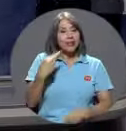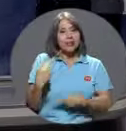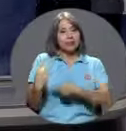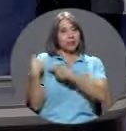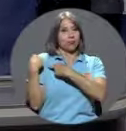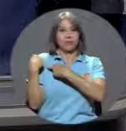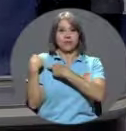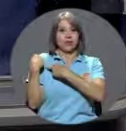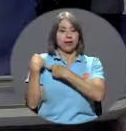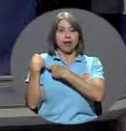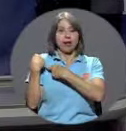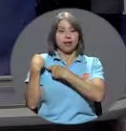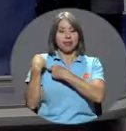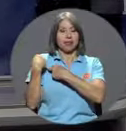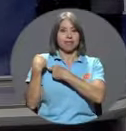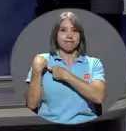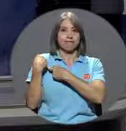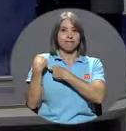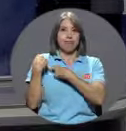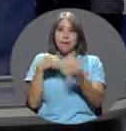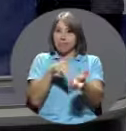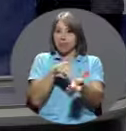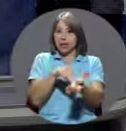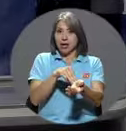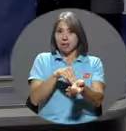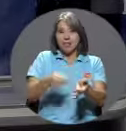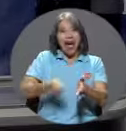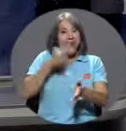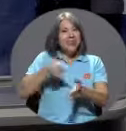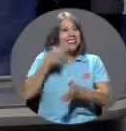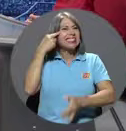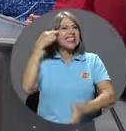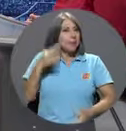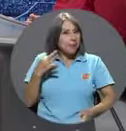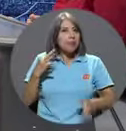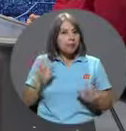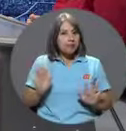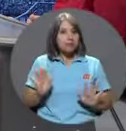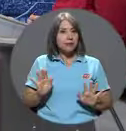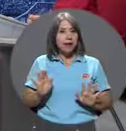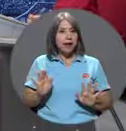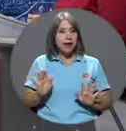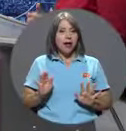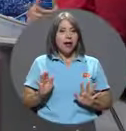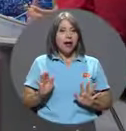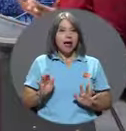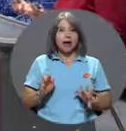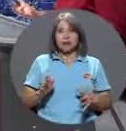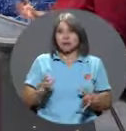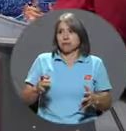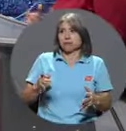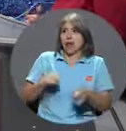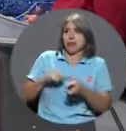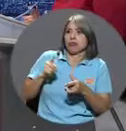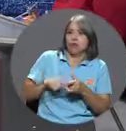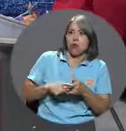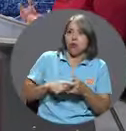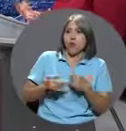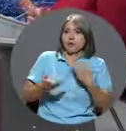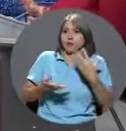Es que son muchos factores, ¿verdad?, que están involucrados en ese proceso. Sí hay un proceso siempre, casi siempre podríamos decir,